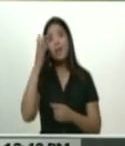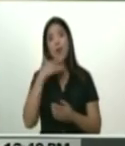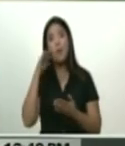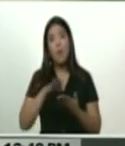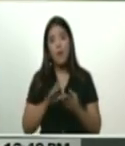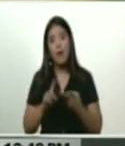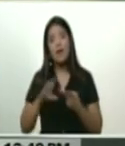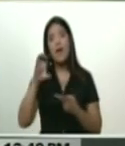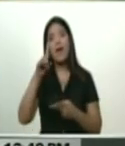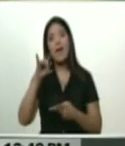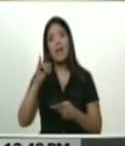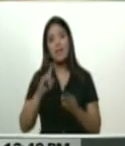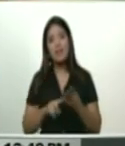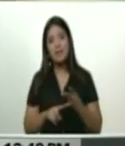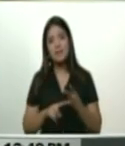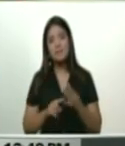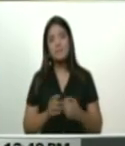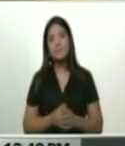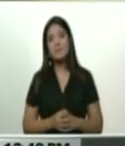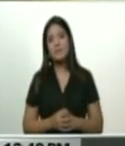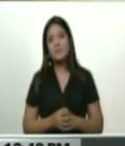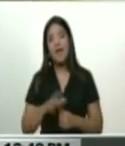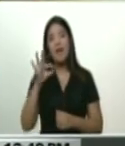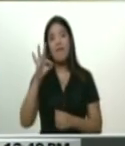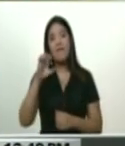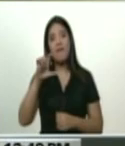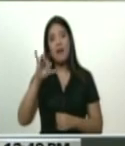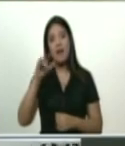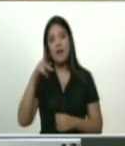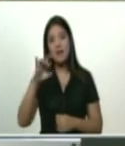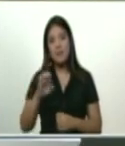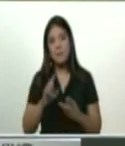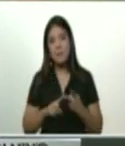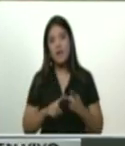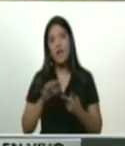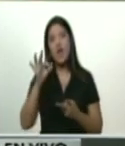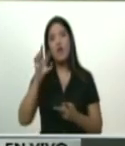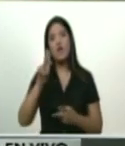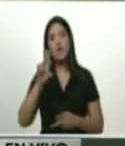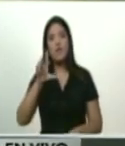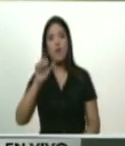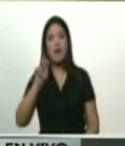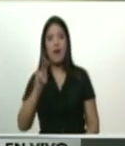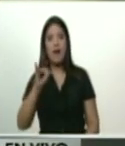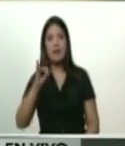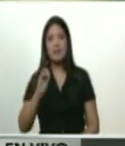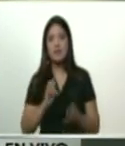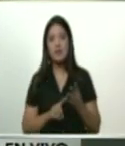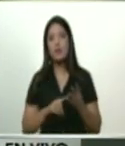Herrera, Fanfares Ciocarlia, Felipe Peláez, Fulanito,